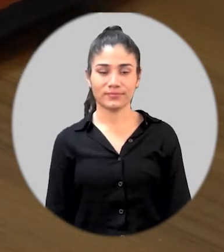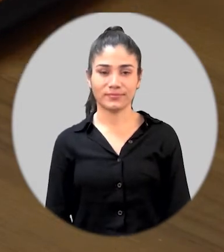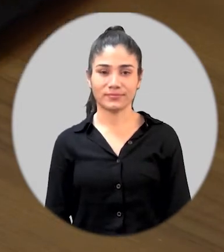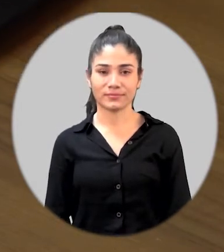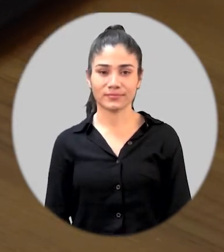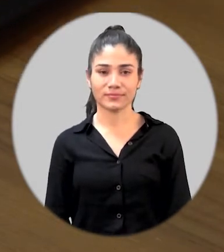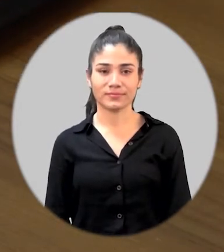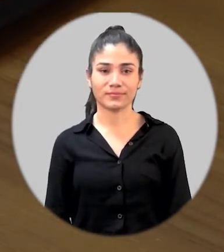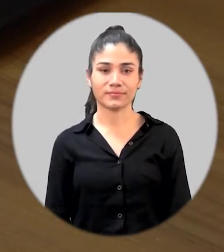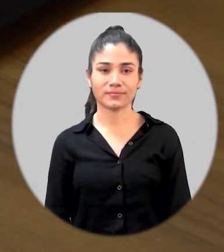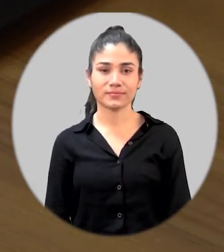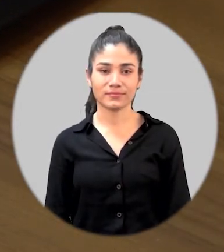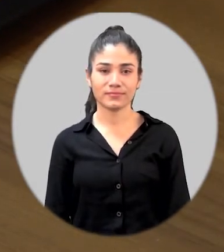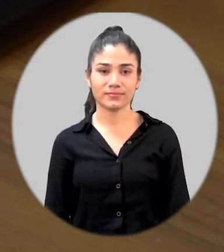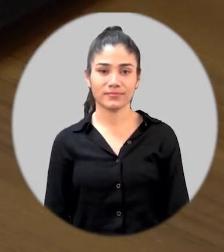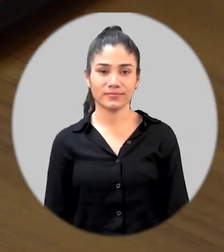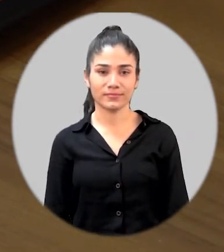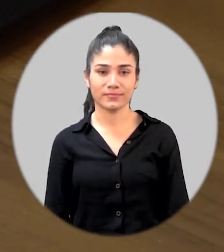cookie.